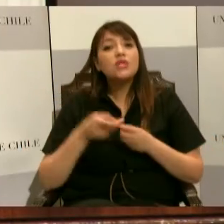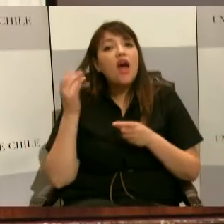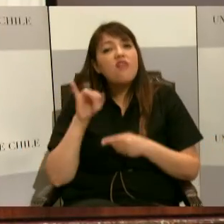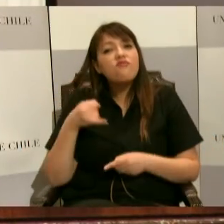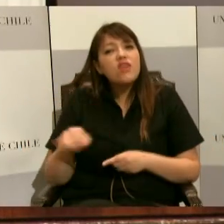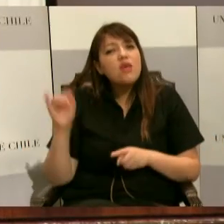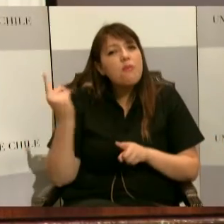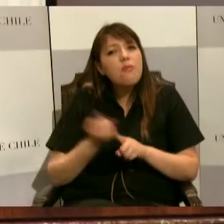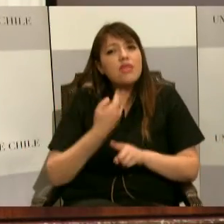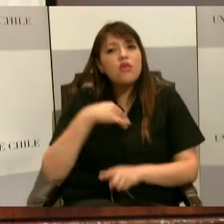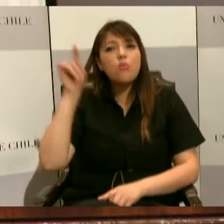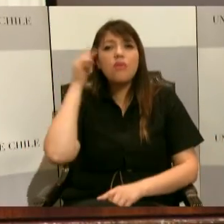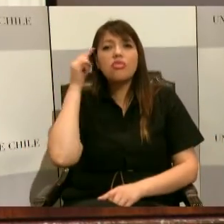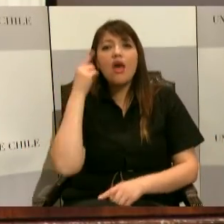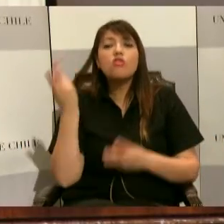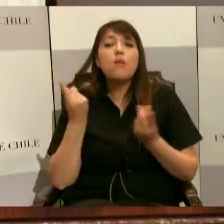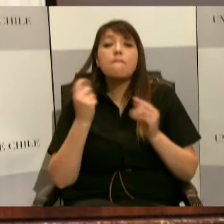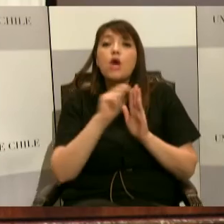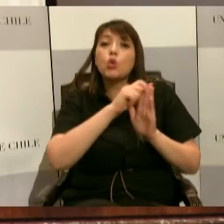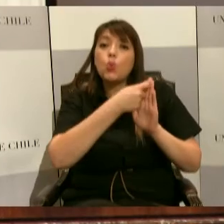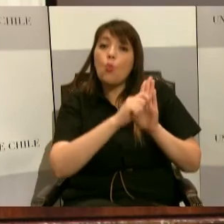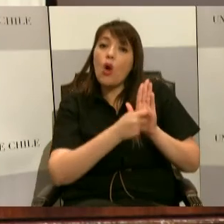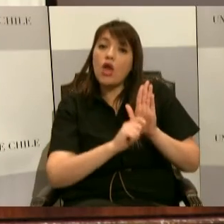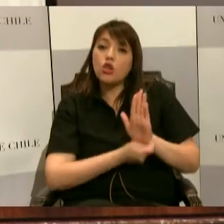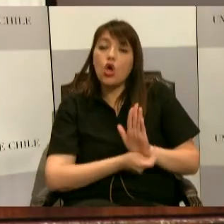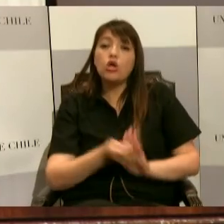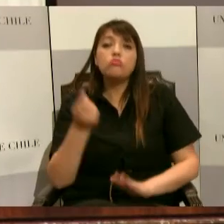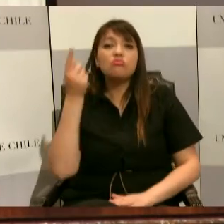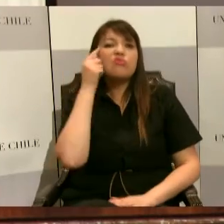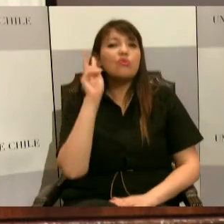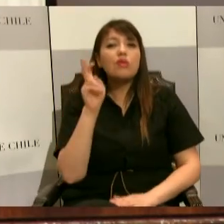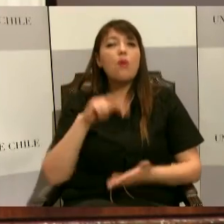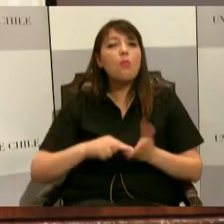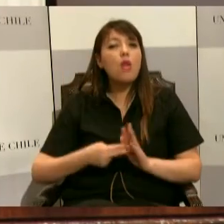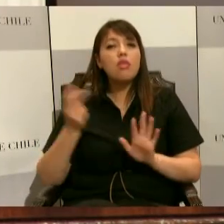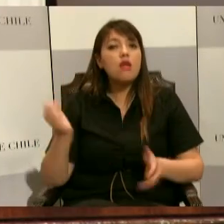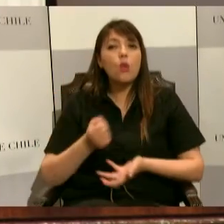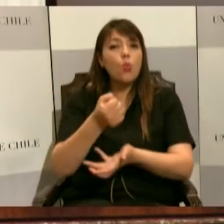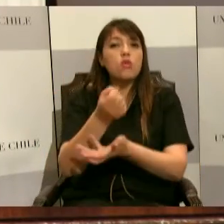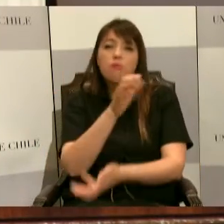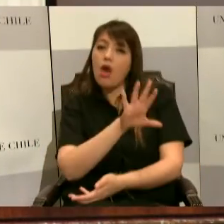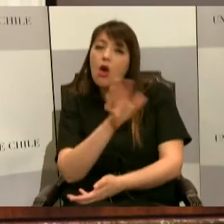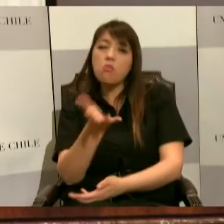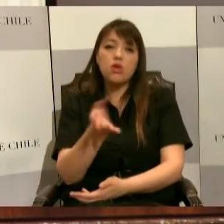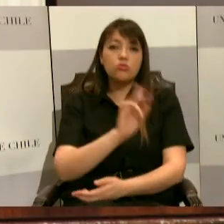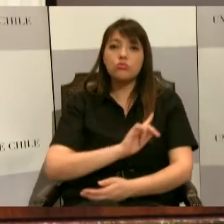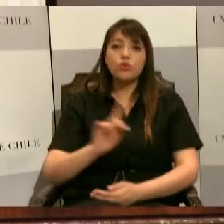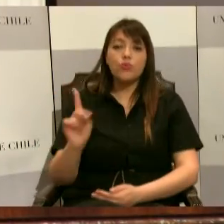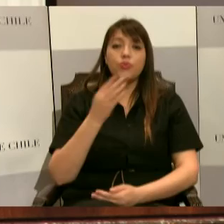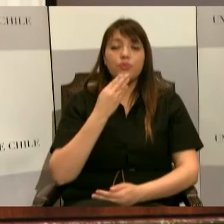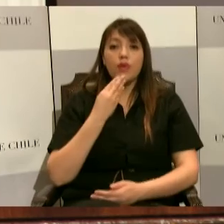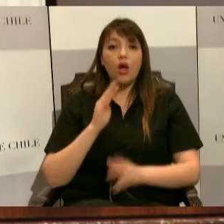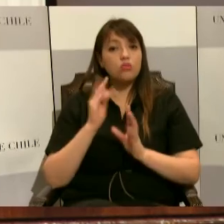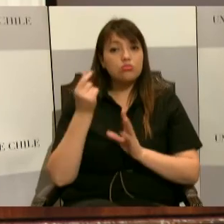pensado que detrás de las discusiones de presupuesto, lo que no es un problema de recursos más o menos, que tienen más o